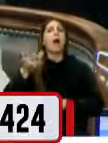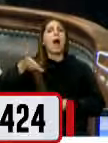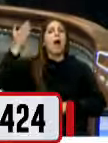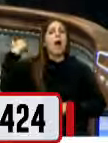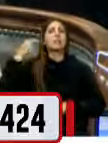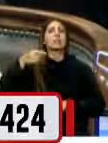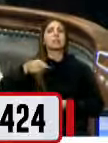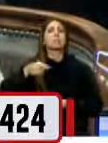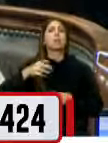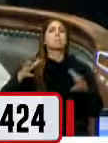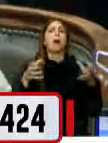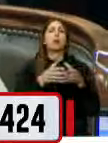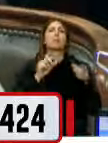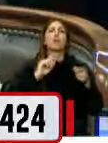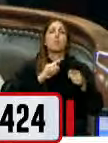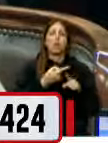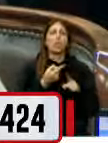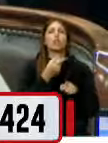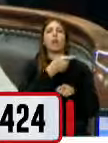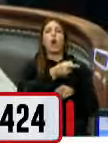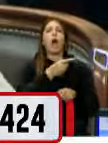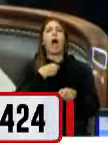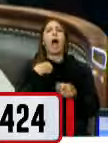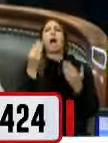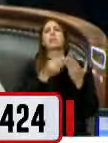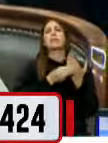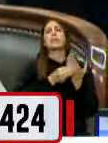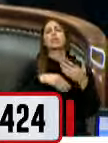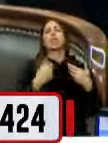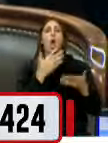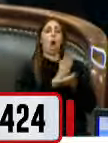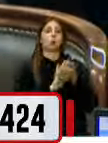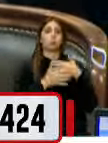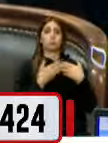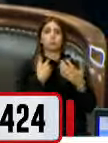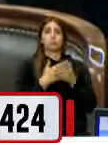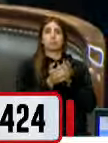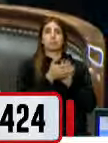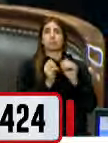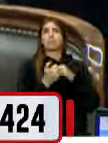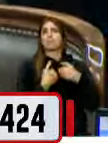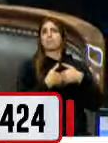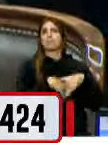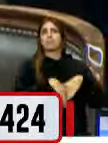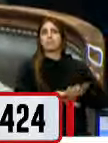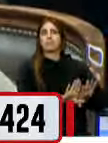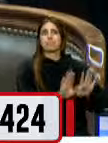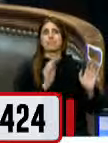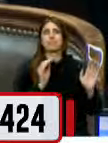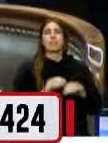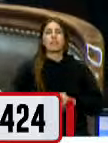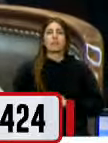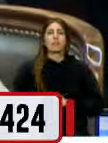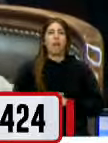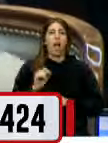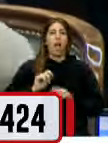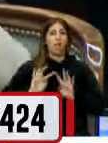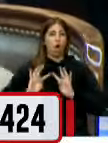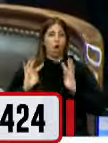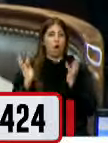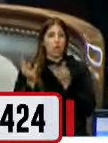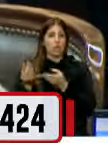ratito que uno de los diputados decía que no se acordaban de lo que era la defensa de la industria nacional, de alguna vez lo que se habló de compra de